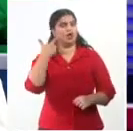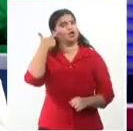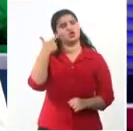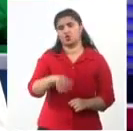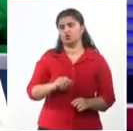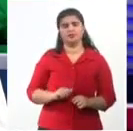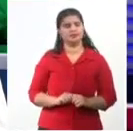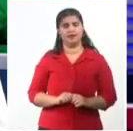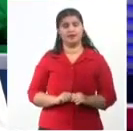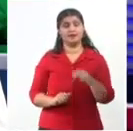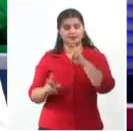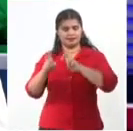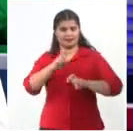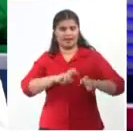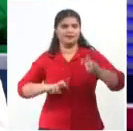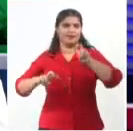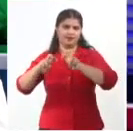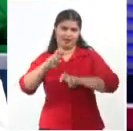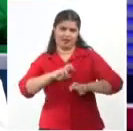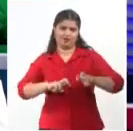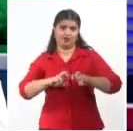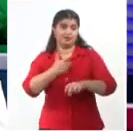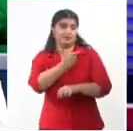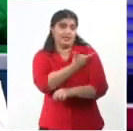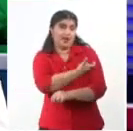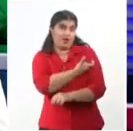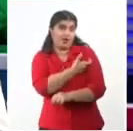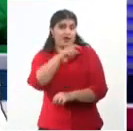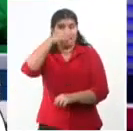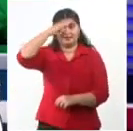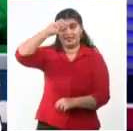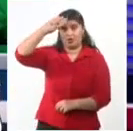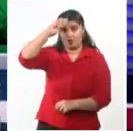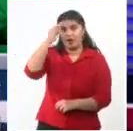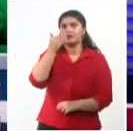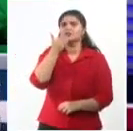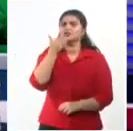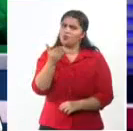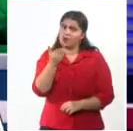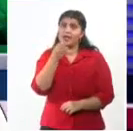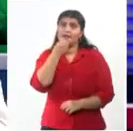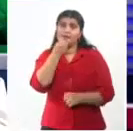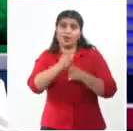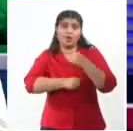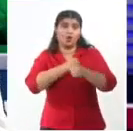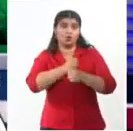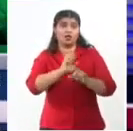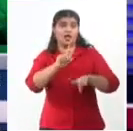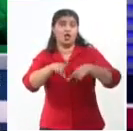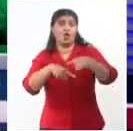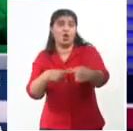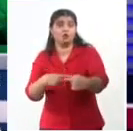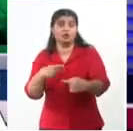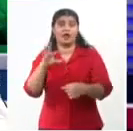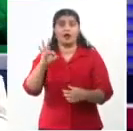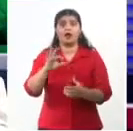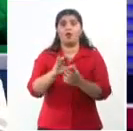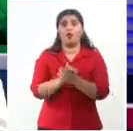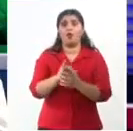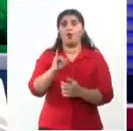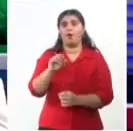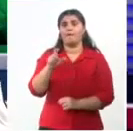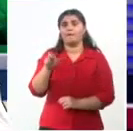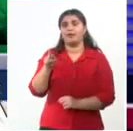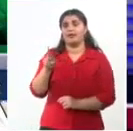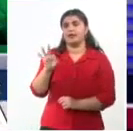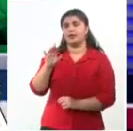las informaciones. Unos plantean que por los cambios que tienen en la espícula, y ni me pregunten mucho qué es lo